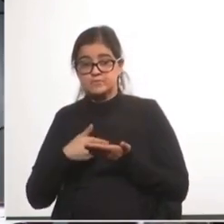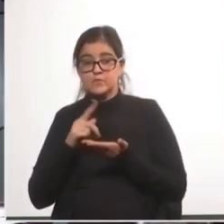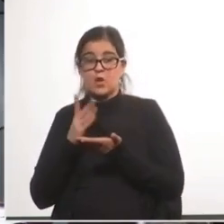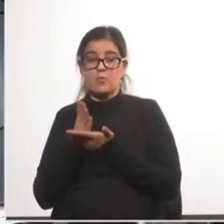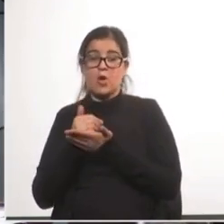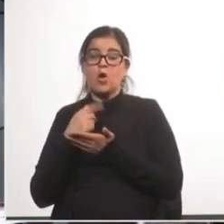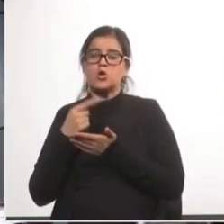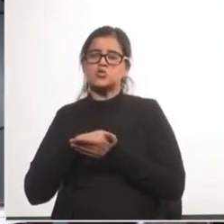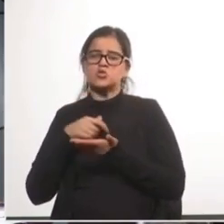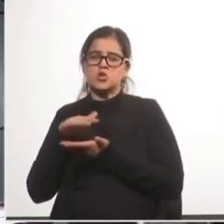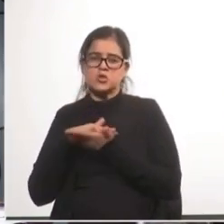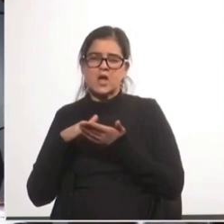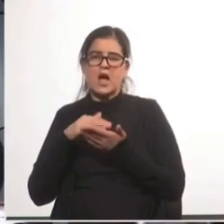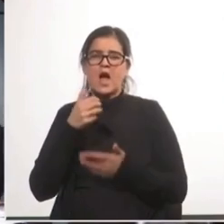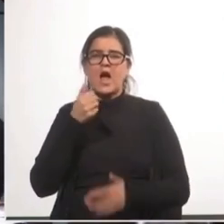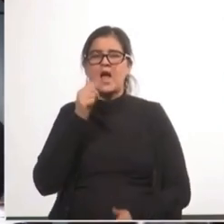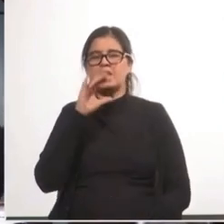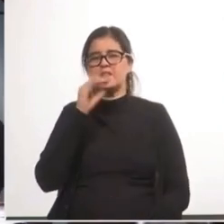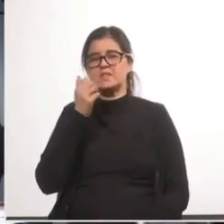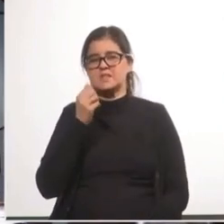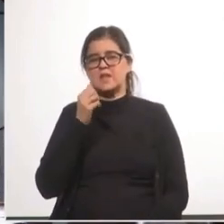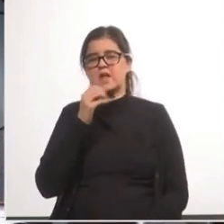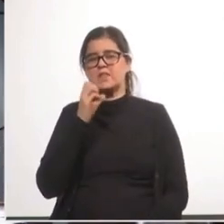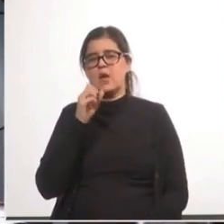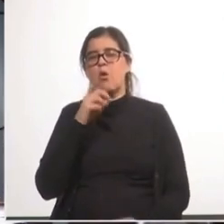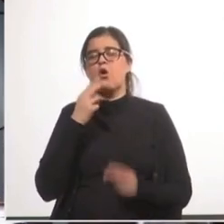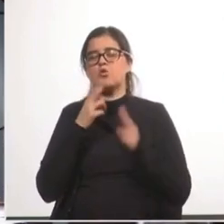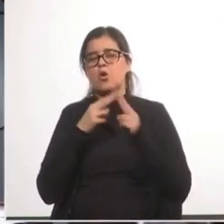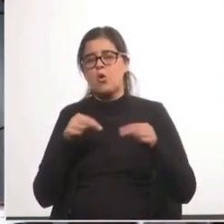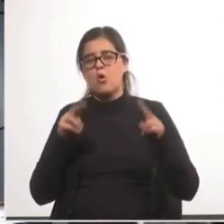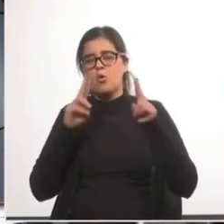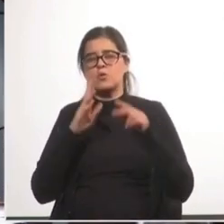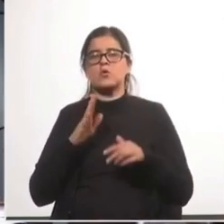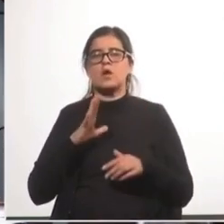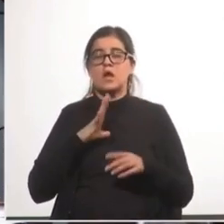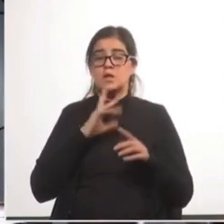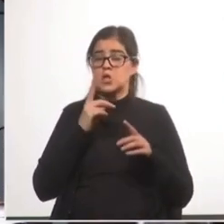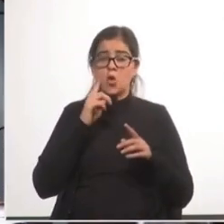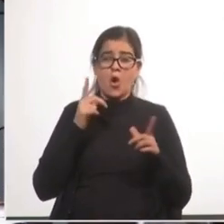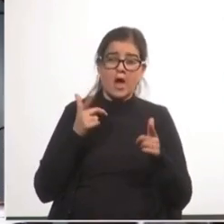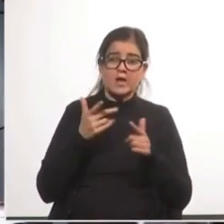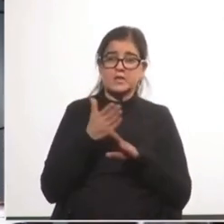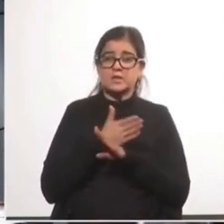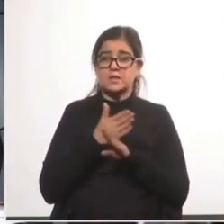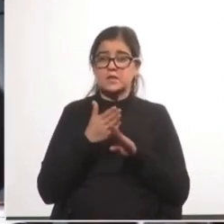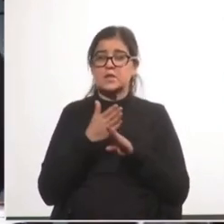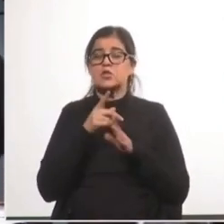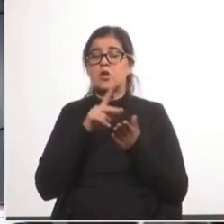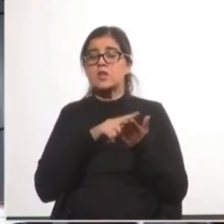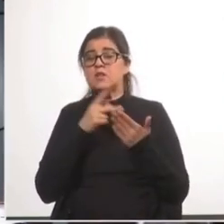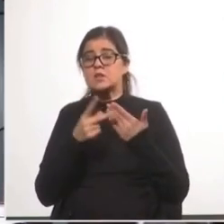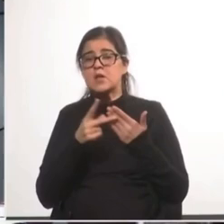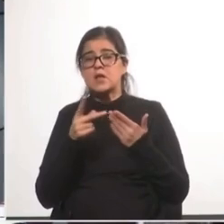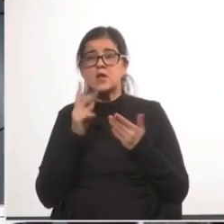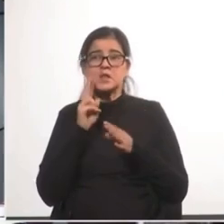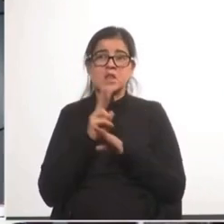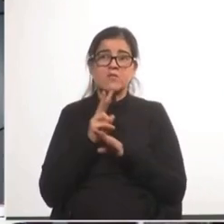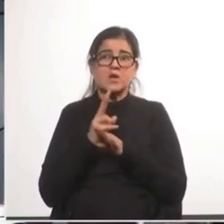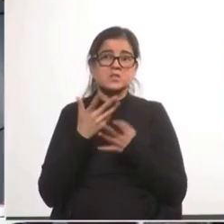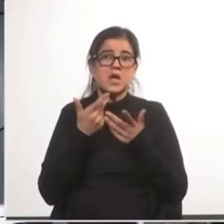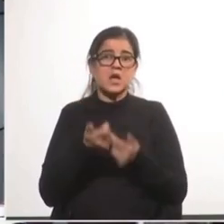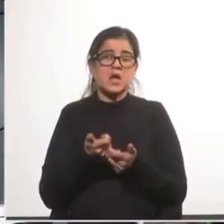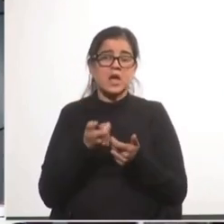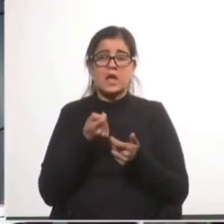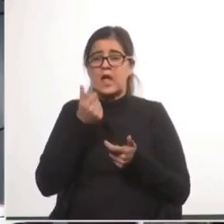sociales, me olvido, Alicia Deus, de ONU Mujeres, y no encontramos defensa sobre este proyecto en